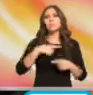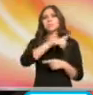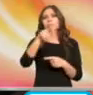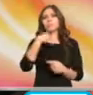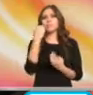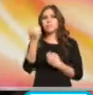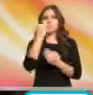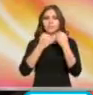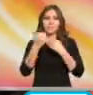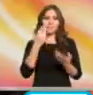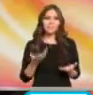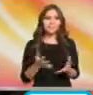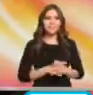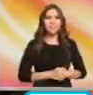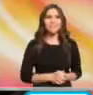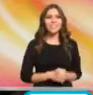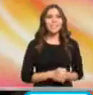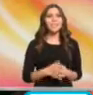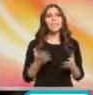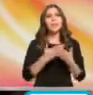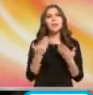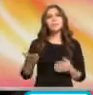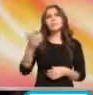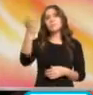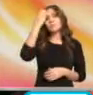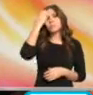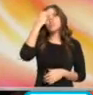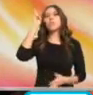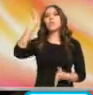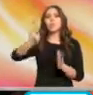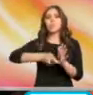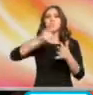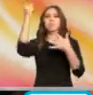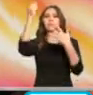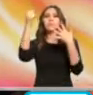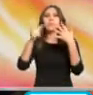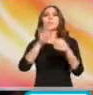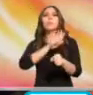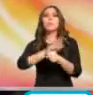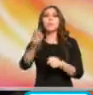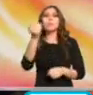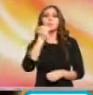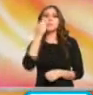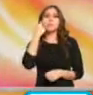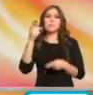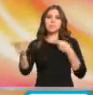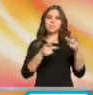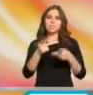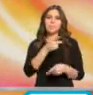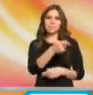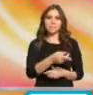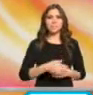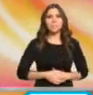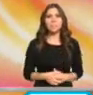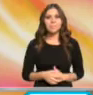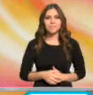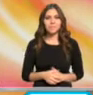Dios mío. Eso sí, y vamos a conocer entonces nuevamente, vamos a repasar los ingredientes Dale. para esta receta.